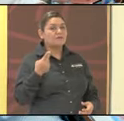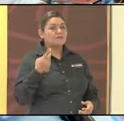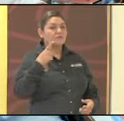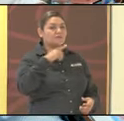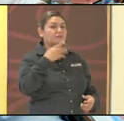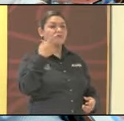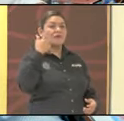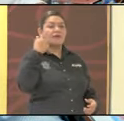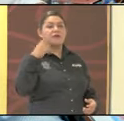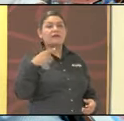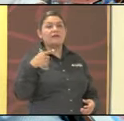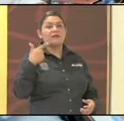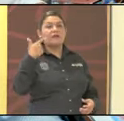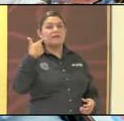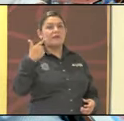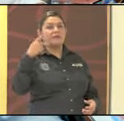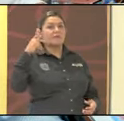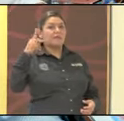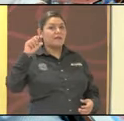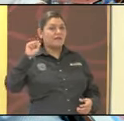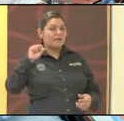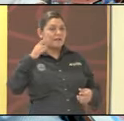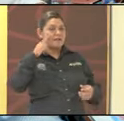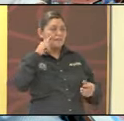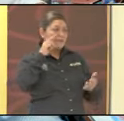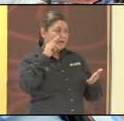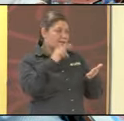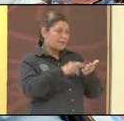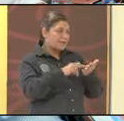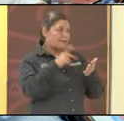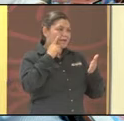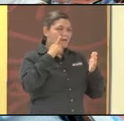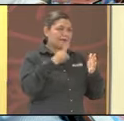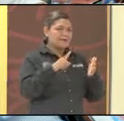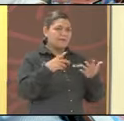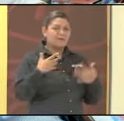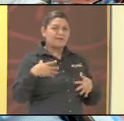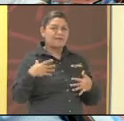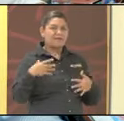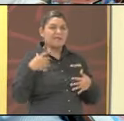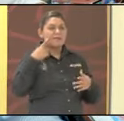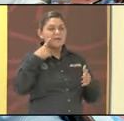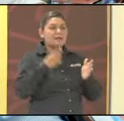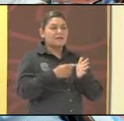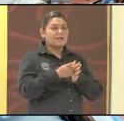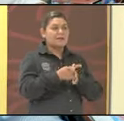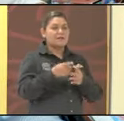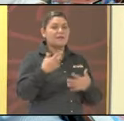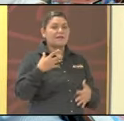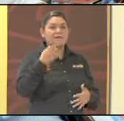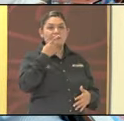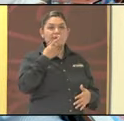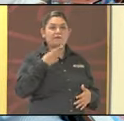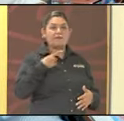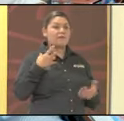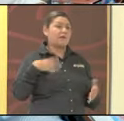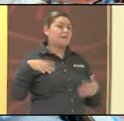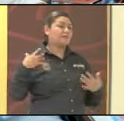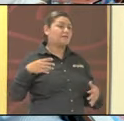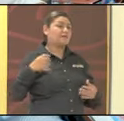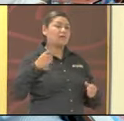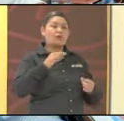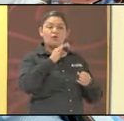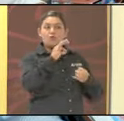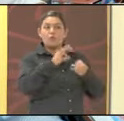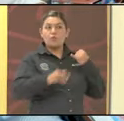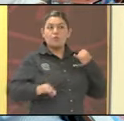GPS, este RTK, el desarrollo urbano, y me decían que era de última